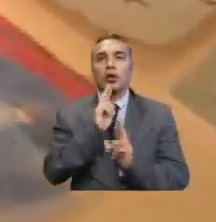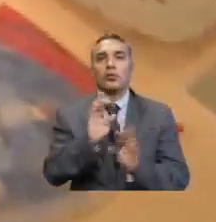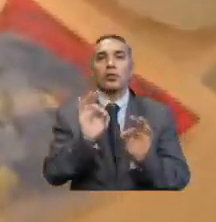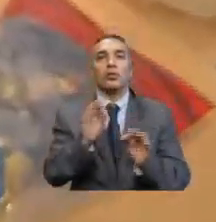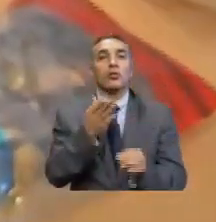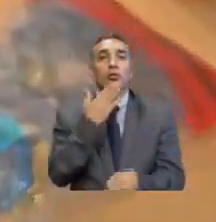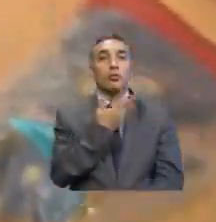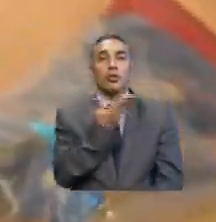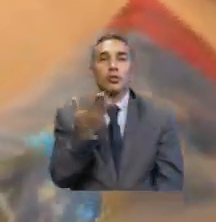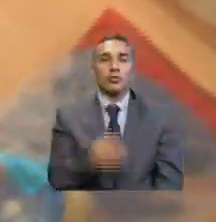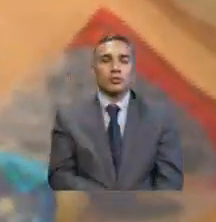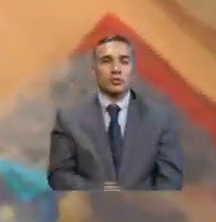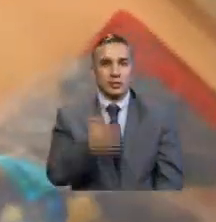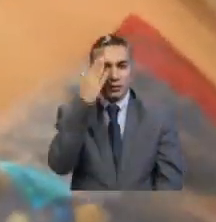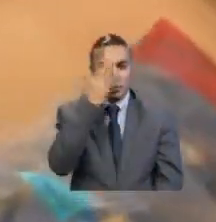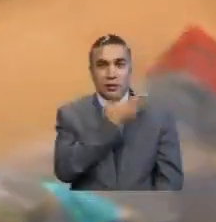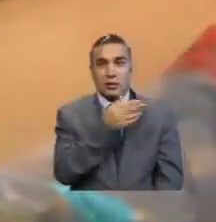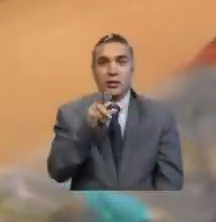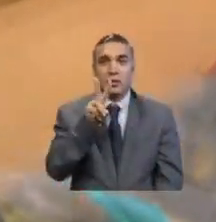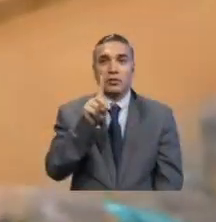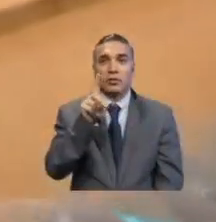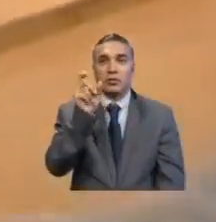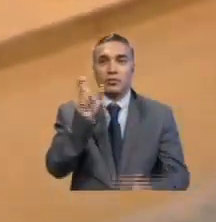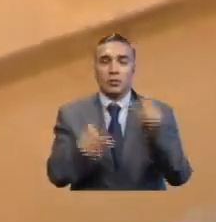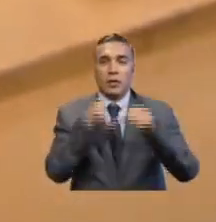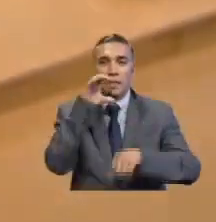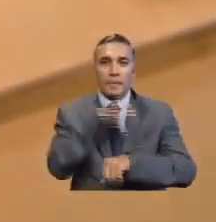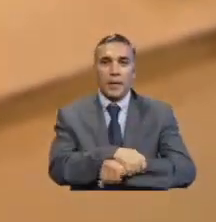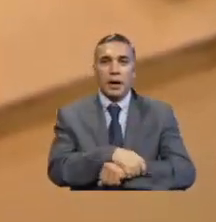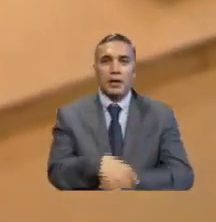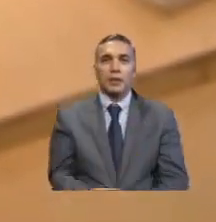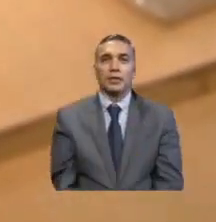como usted ya lo mencionó, 21 personas detenidas y